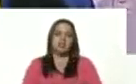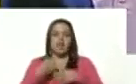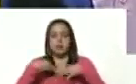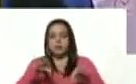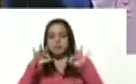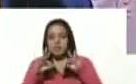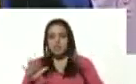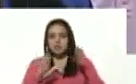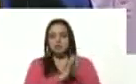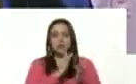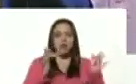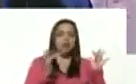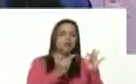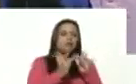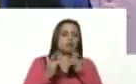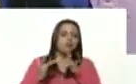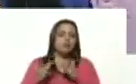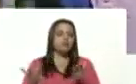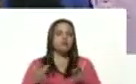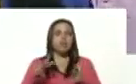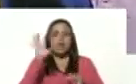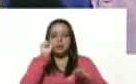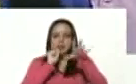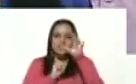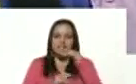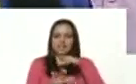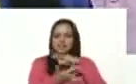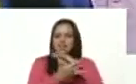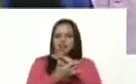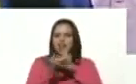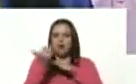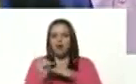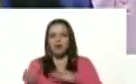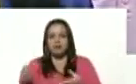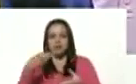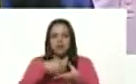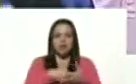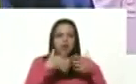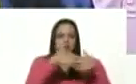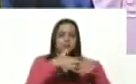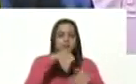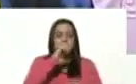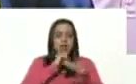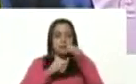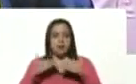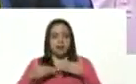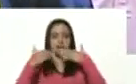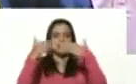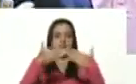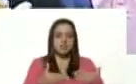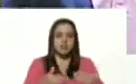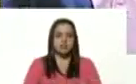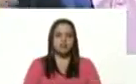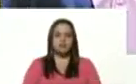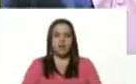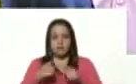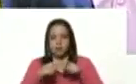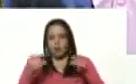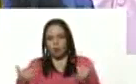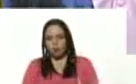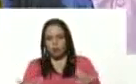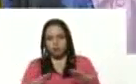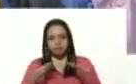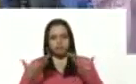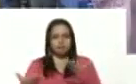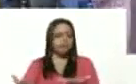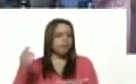conocimiento técnico que se incorpora desde las hidrológicas y bueno, avanzando. Pero le voy a dar la palabra a